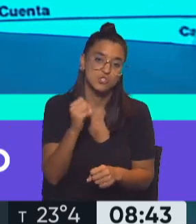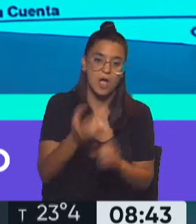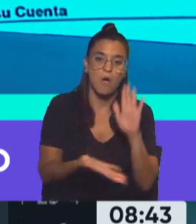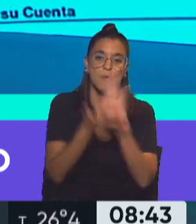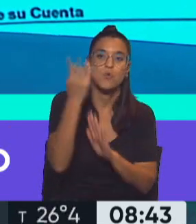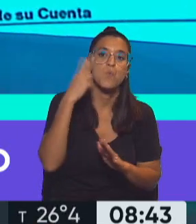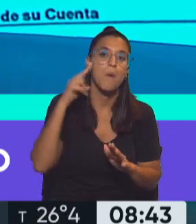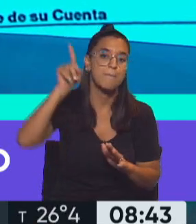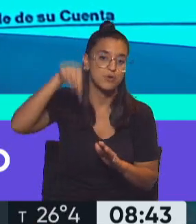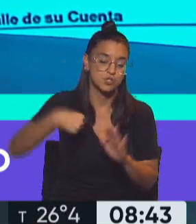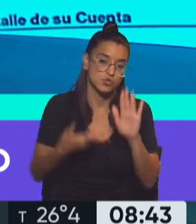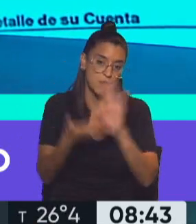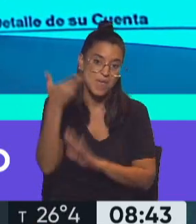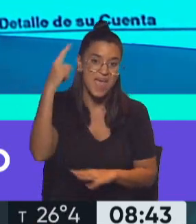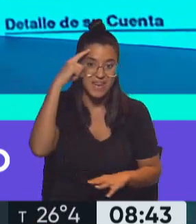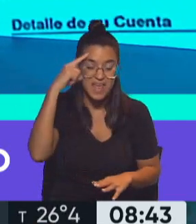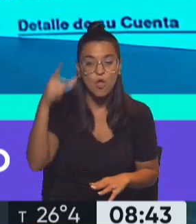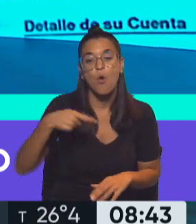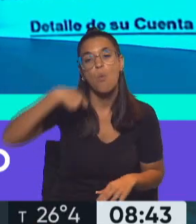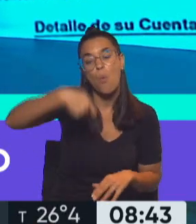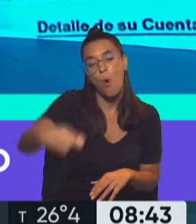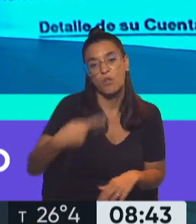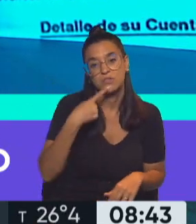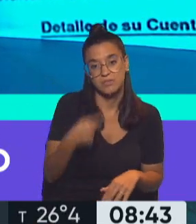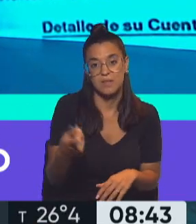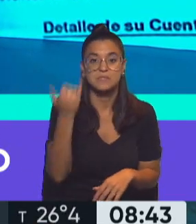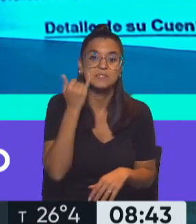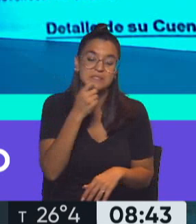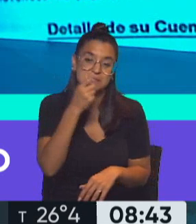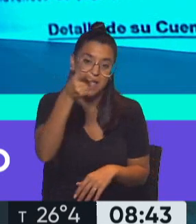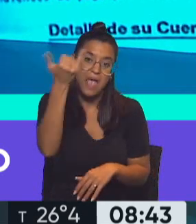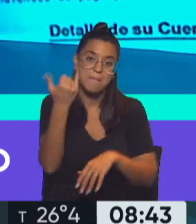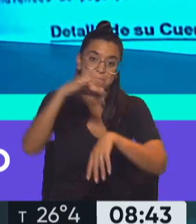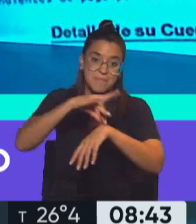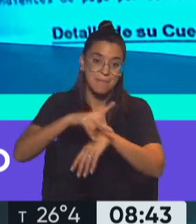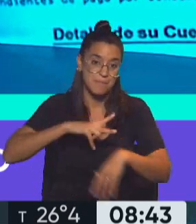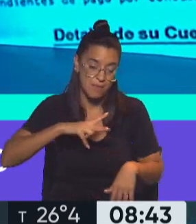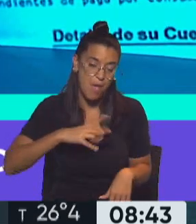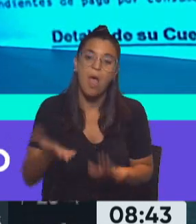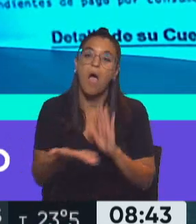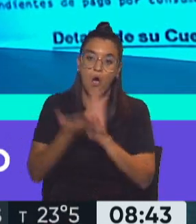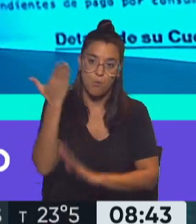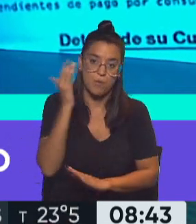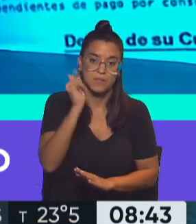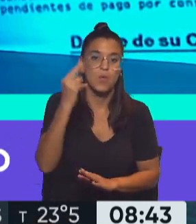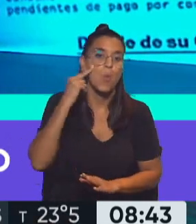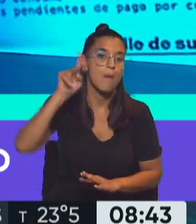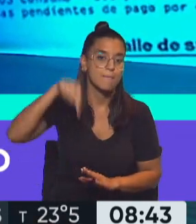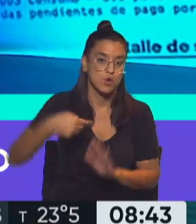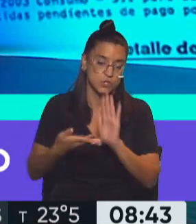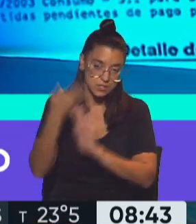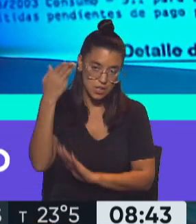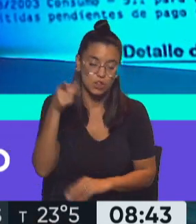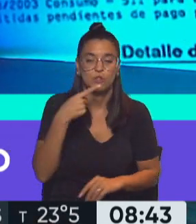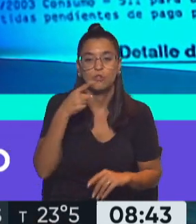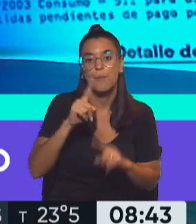del 9% en enero. Tu cuota de la prepaga para los que tienen medicina privada ya aumentó 9%.